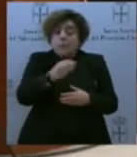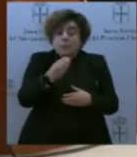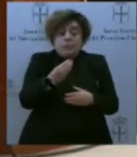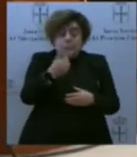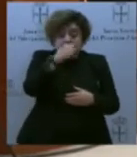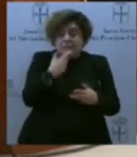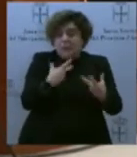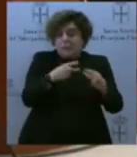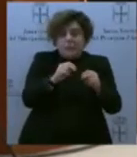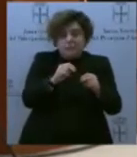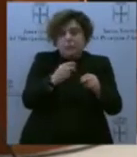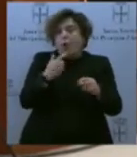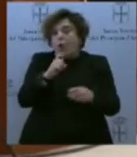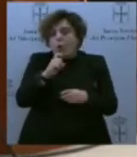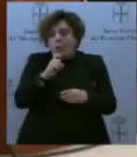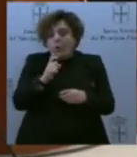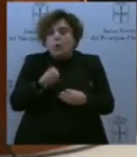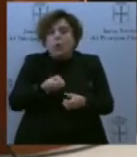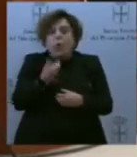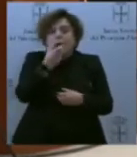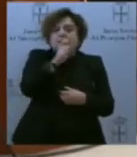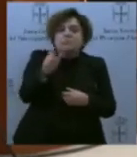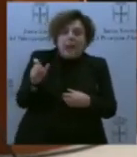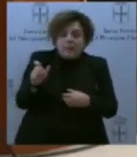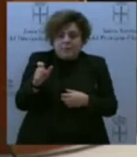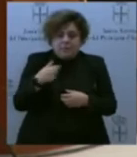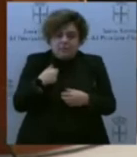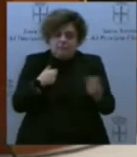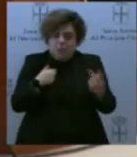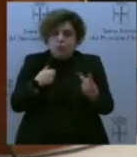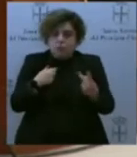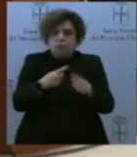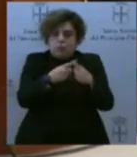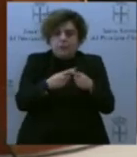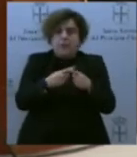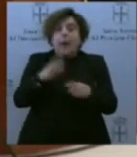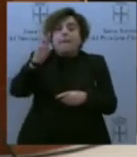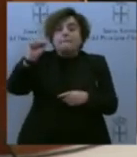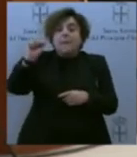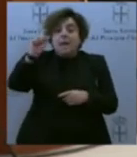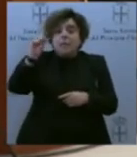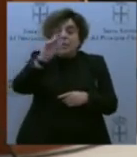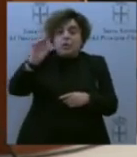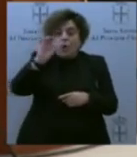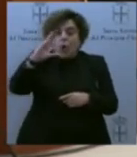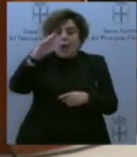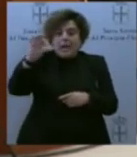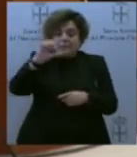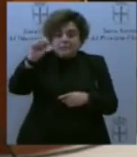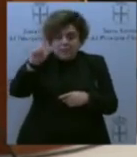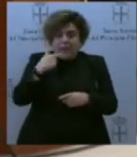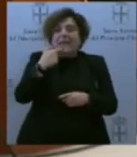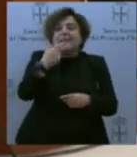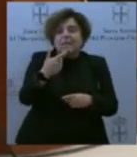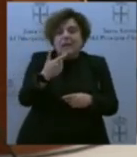que apreciamos usted y yo, Pedro Casaldáliga. Decía, la fame no espera. A quien tiene fame,